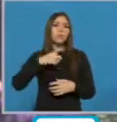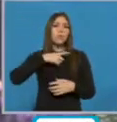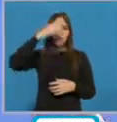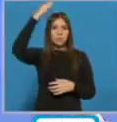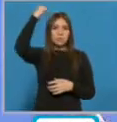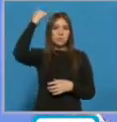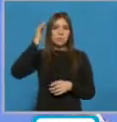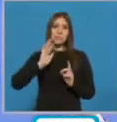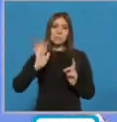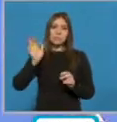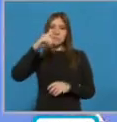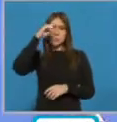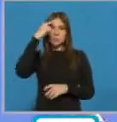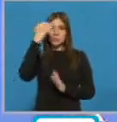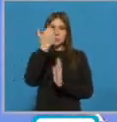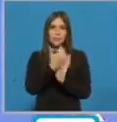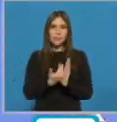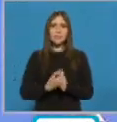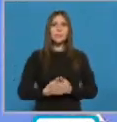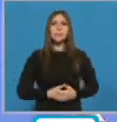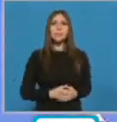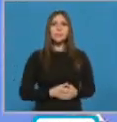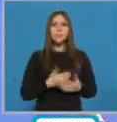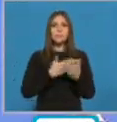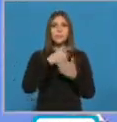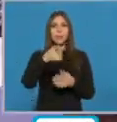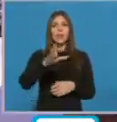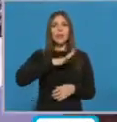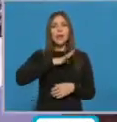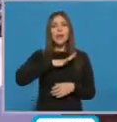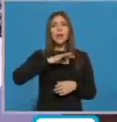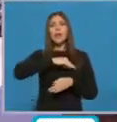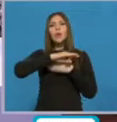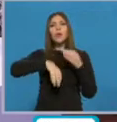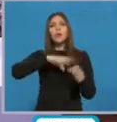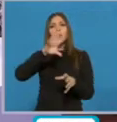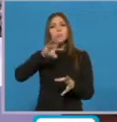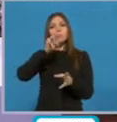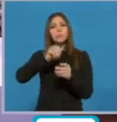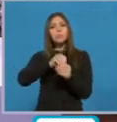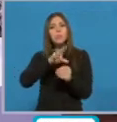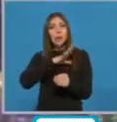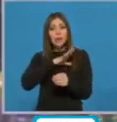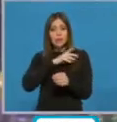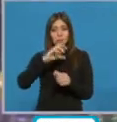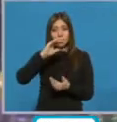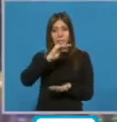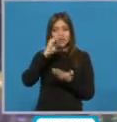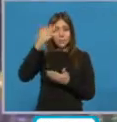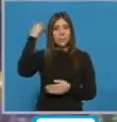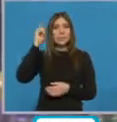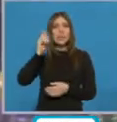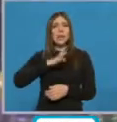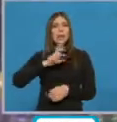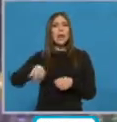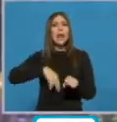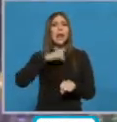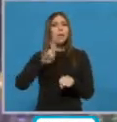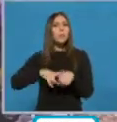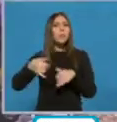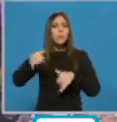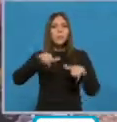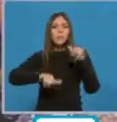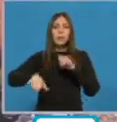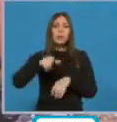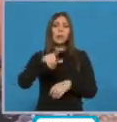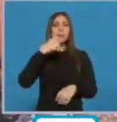la raíz. Además, como tú dices, estos tintes tienen nutrientes naturales. Así es, que nos van a dejar de verdad el cabello increíble.